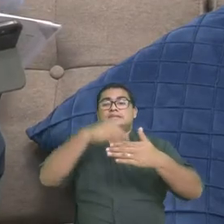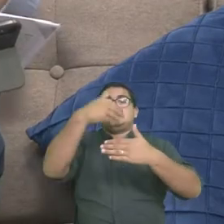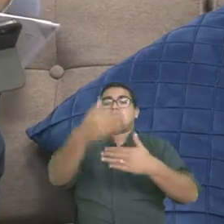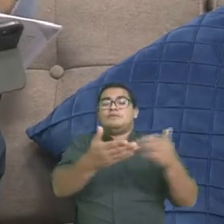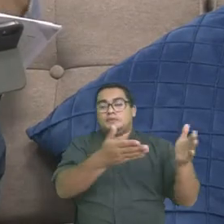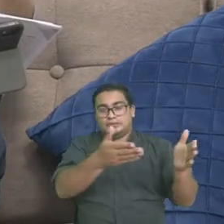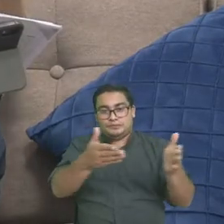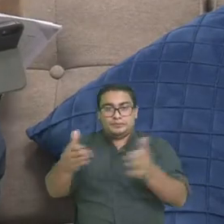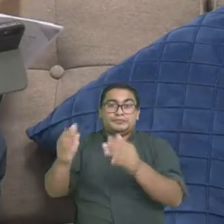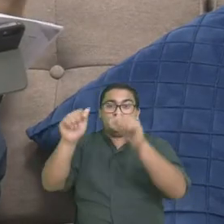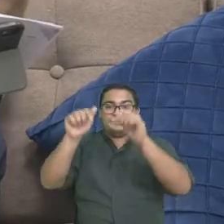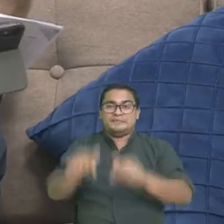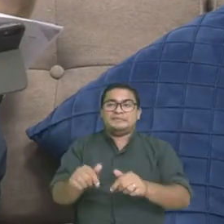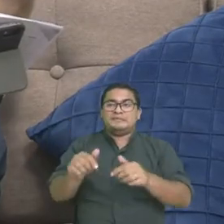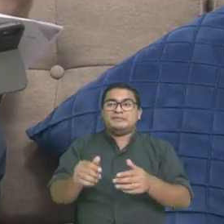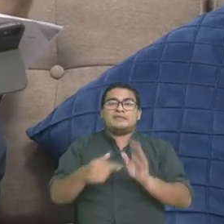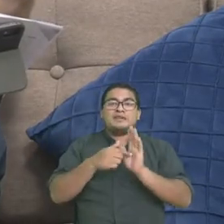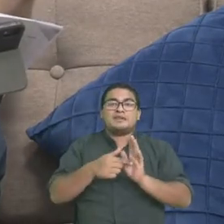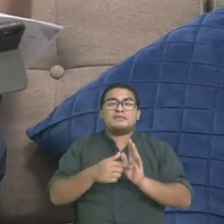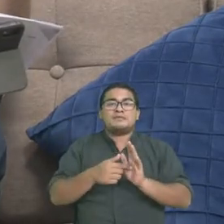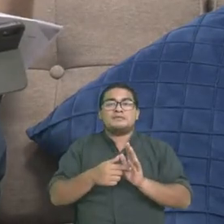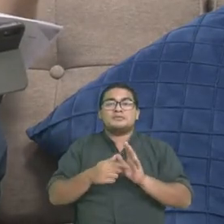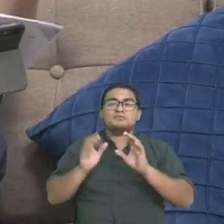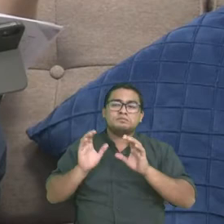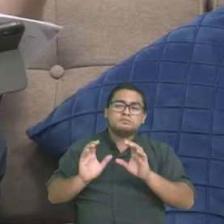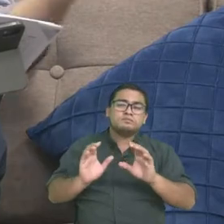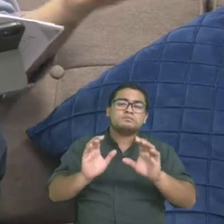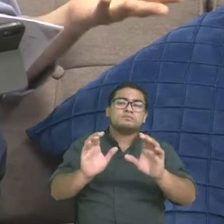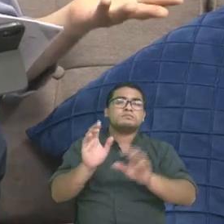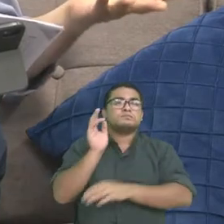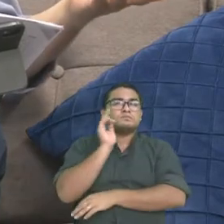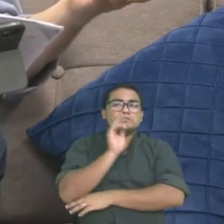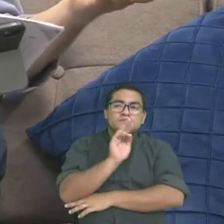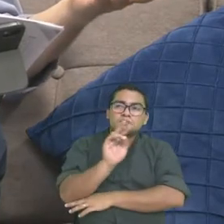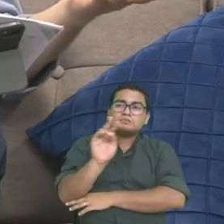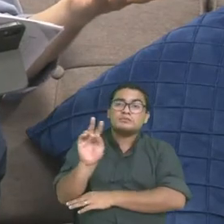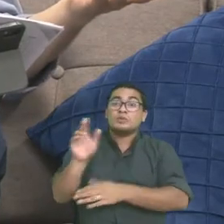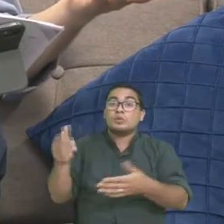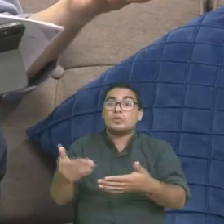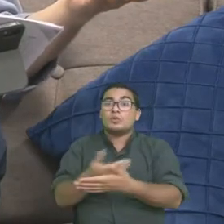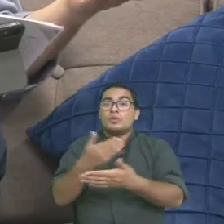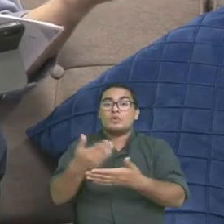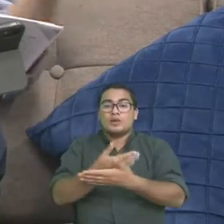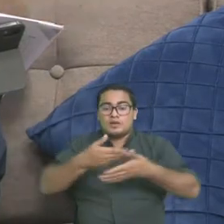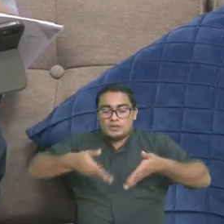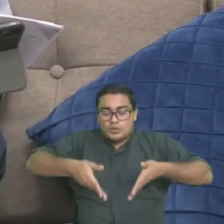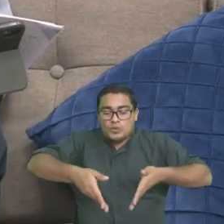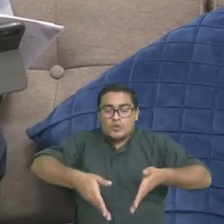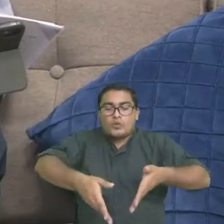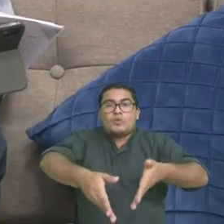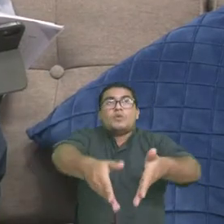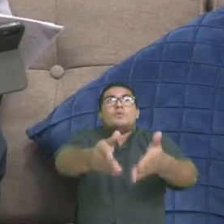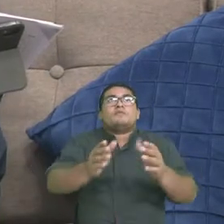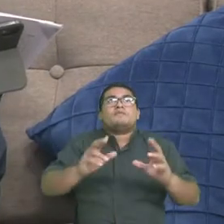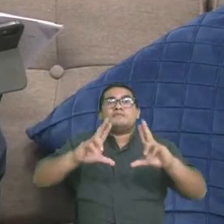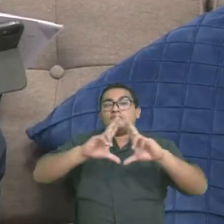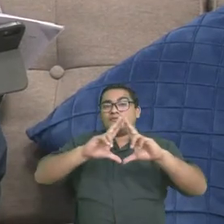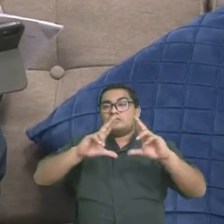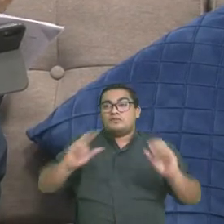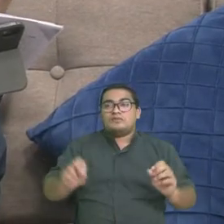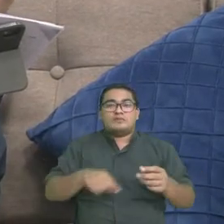remito. Solo tenés que salir a la calle y observar las carreteras que tenemos, observar